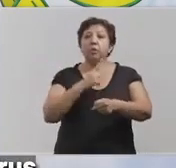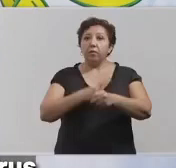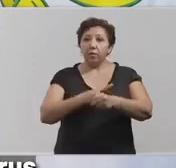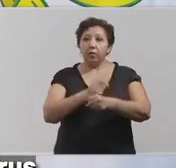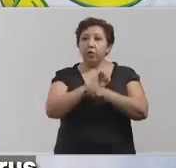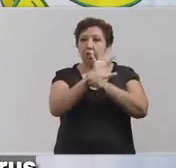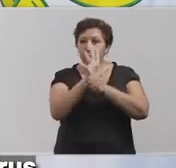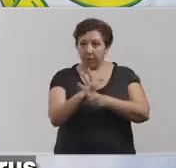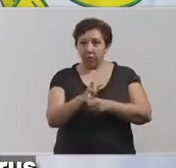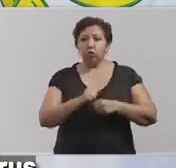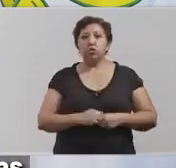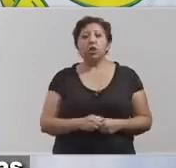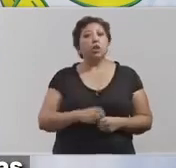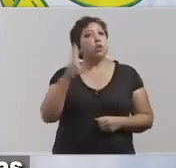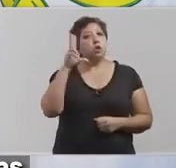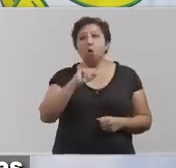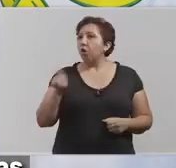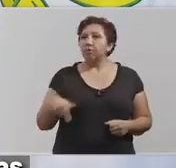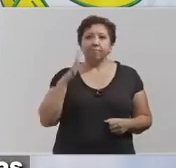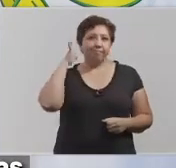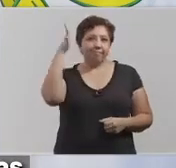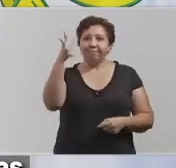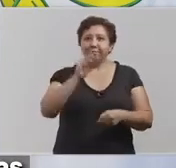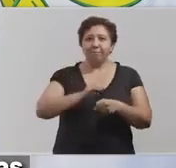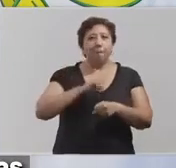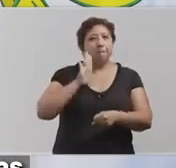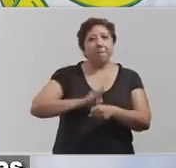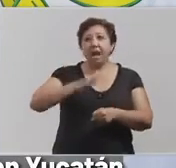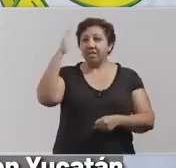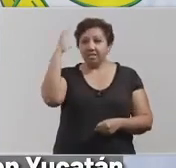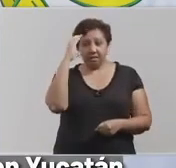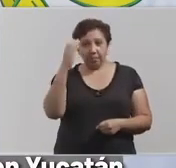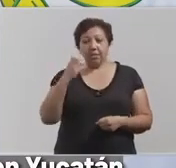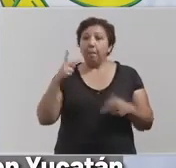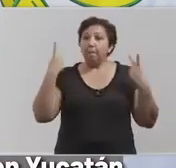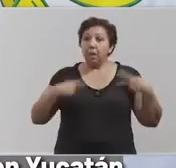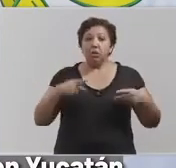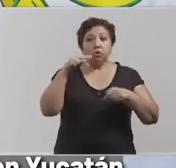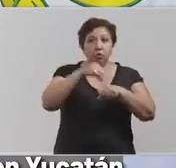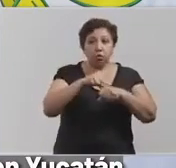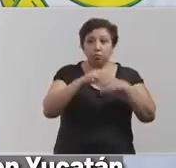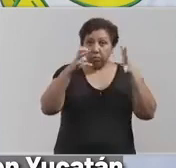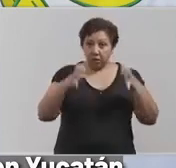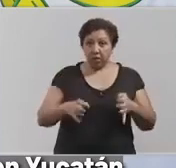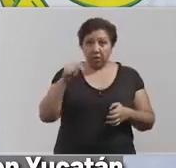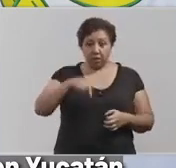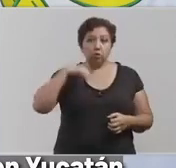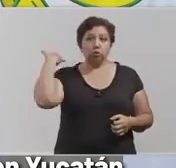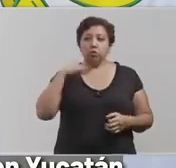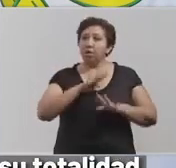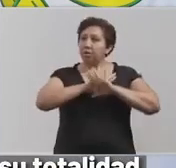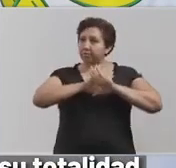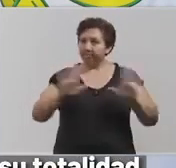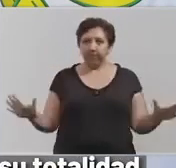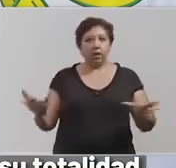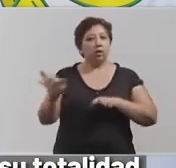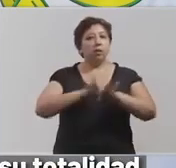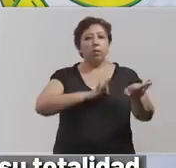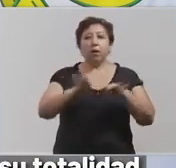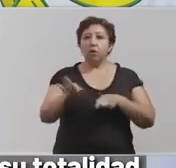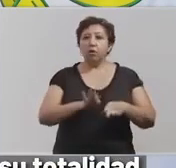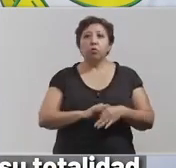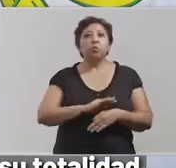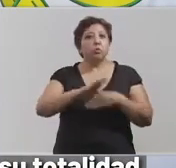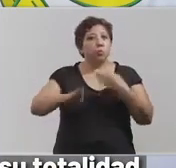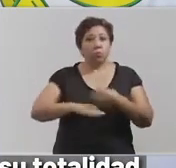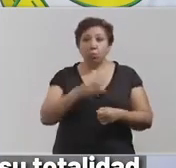la contingencia por el coronavirus y no será posible habilitar más camas, pues el personal médico que se encuentra en Yucatán ya se encuentra